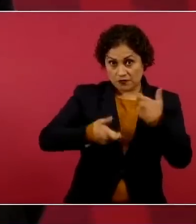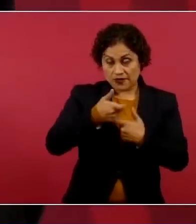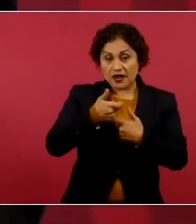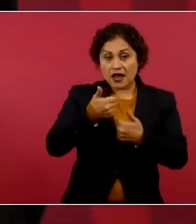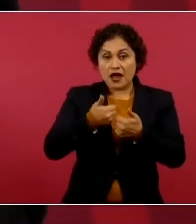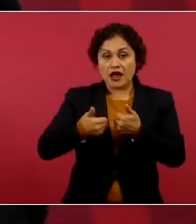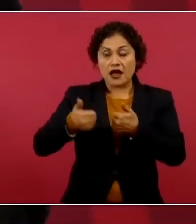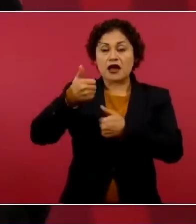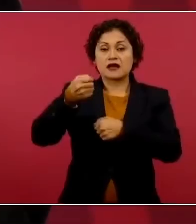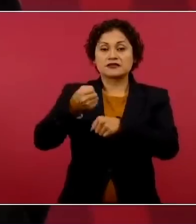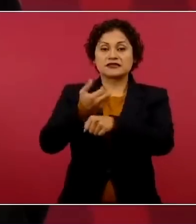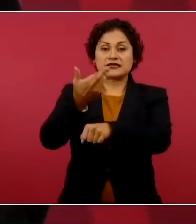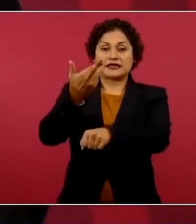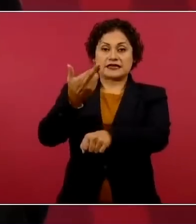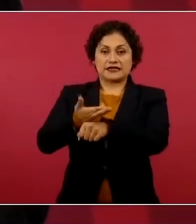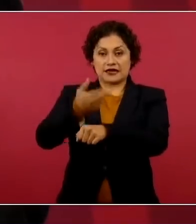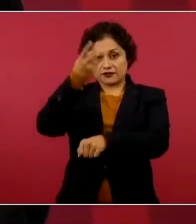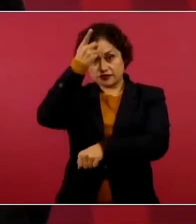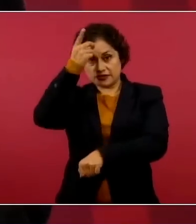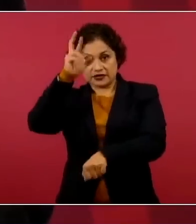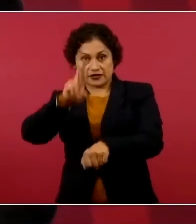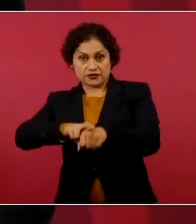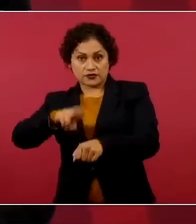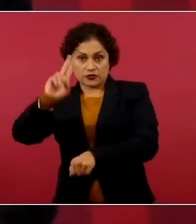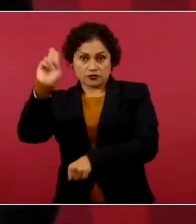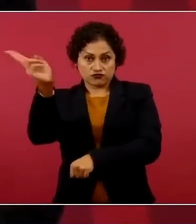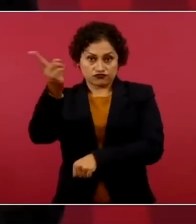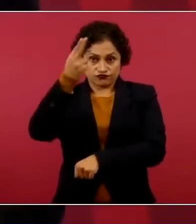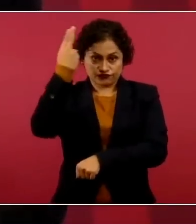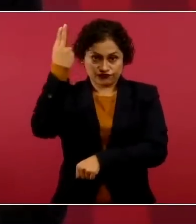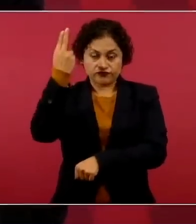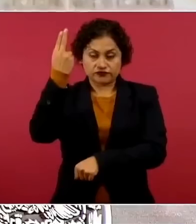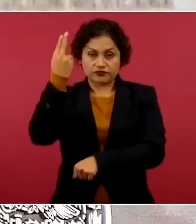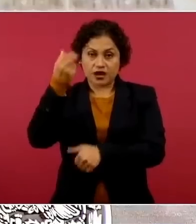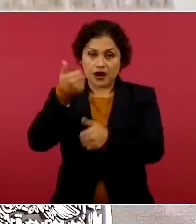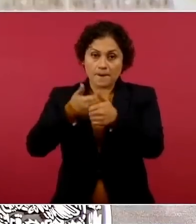de la rectoría y muchos de ellos